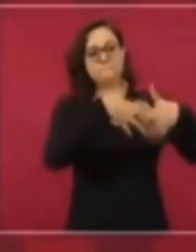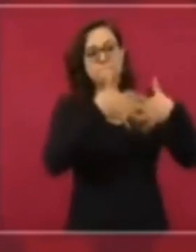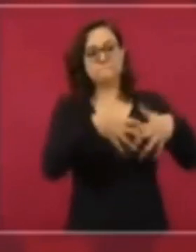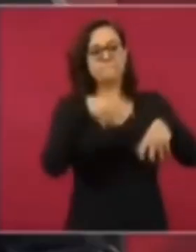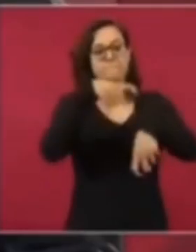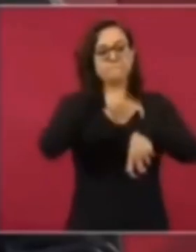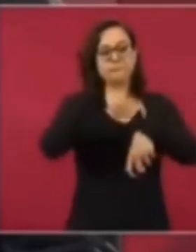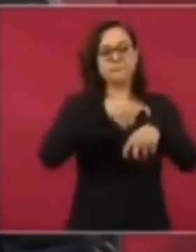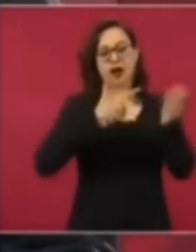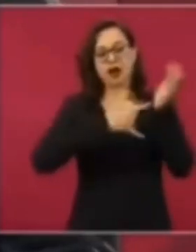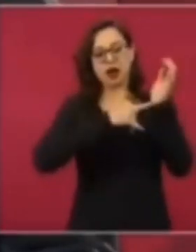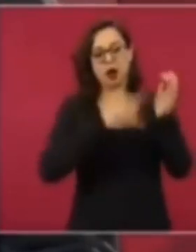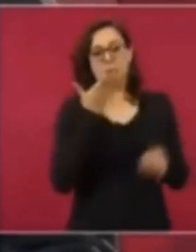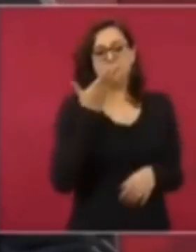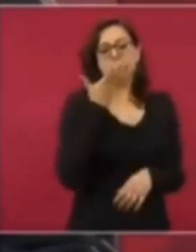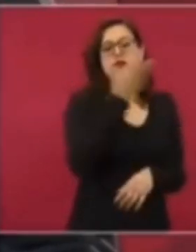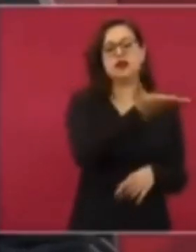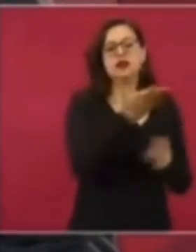a una